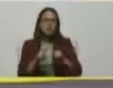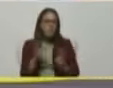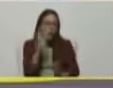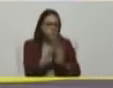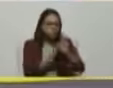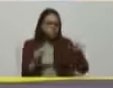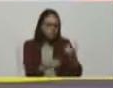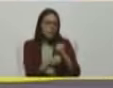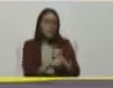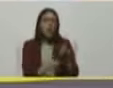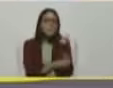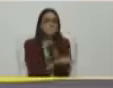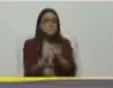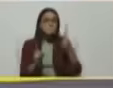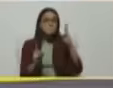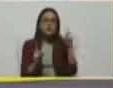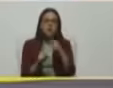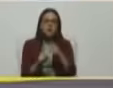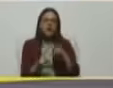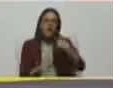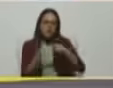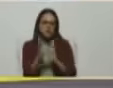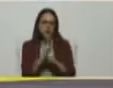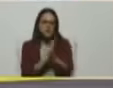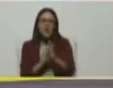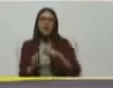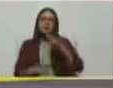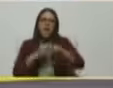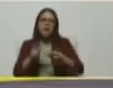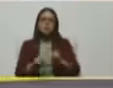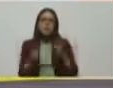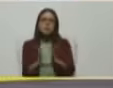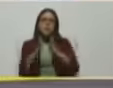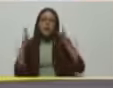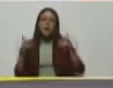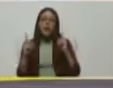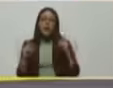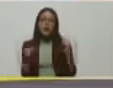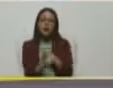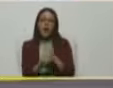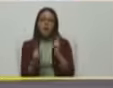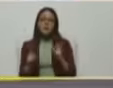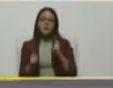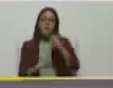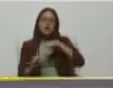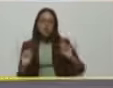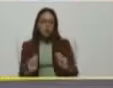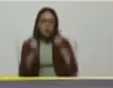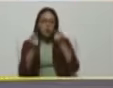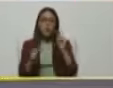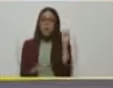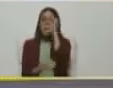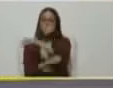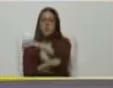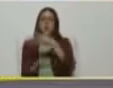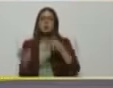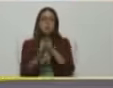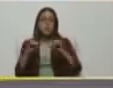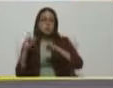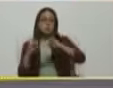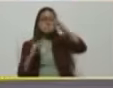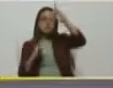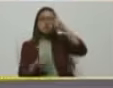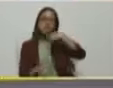bolívar. Y lo que viene para adelante es grande. Hemos logrado vencer la hiperinflación.